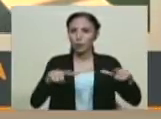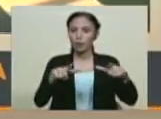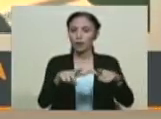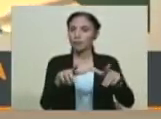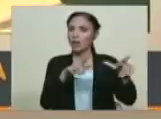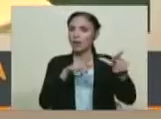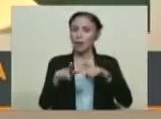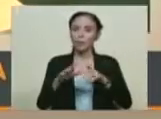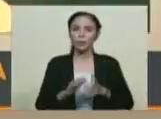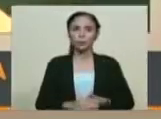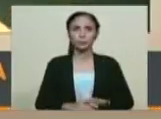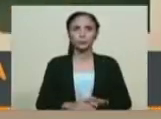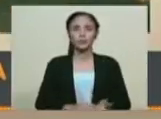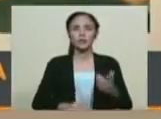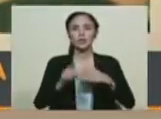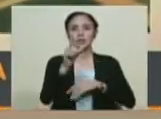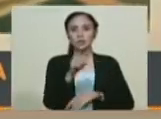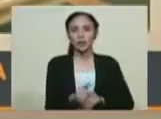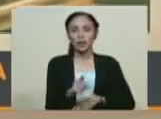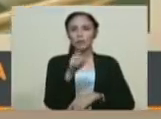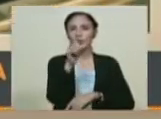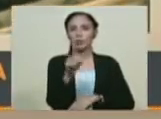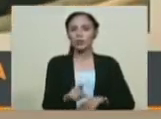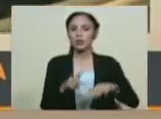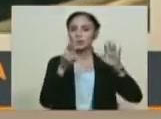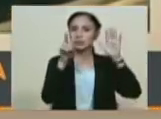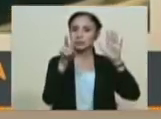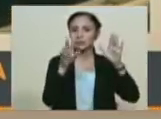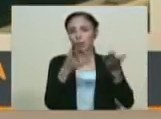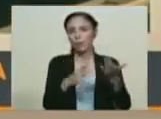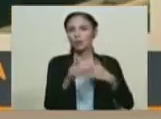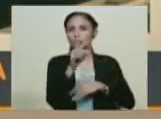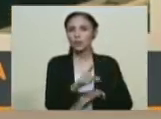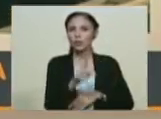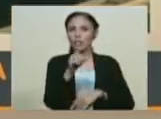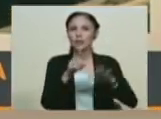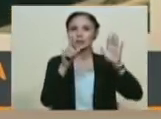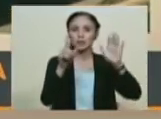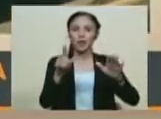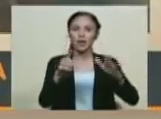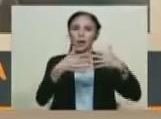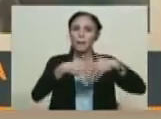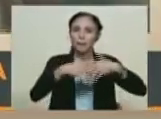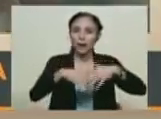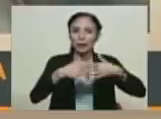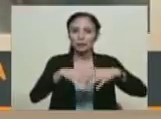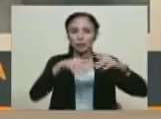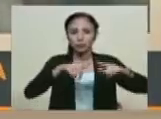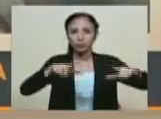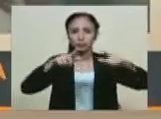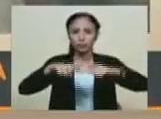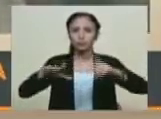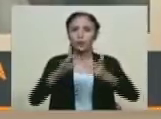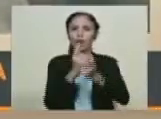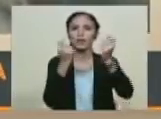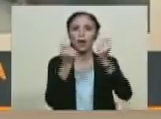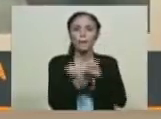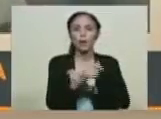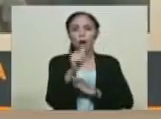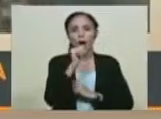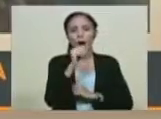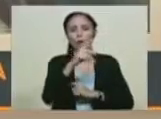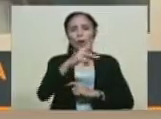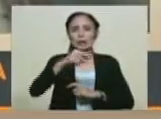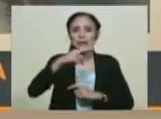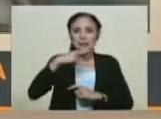instalando 116 plantas desalinizadoras a lo largo y ancho del Caribe venezolano. En el